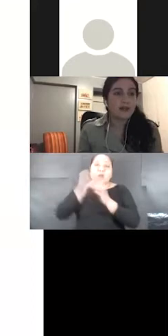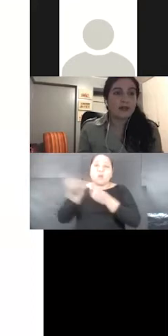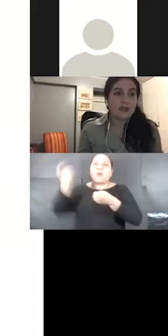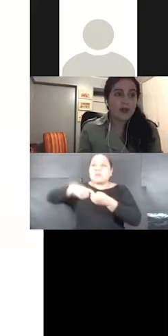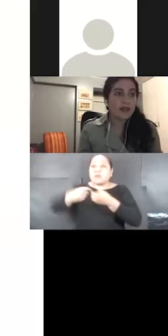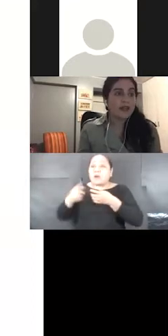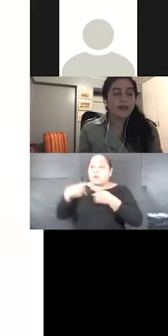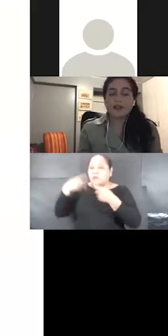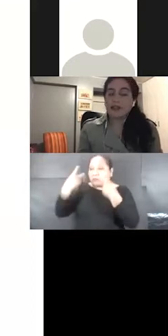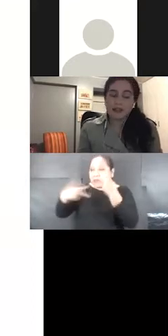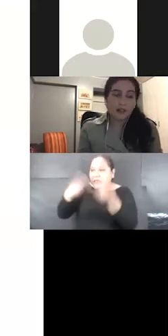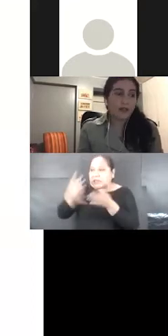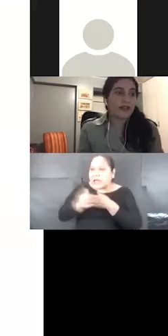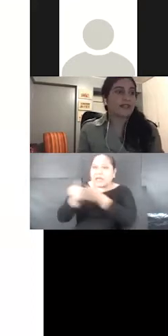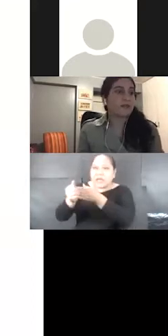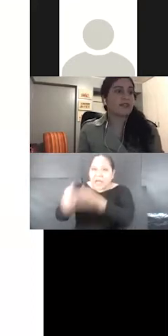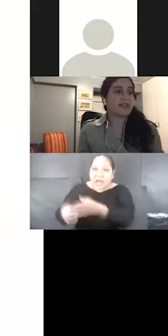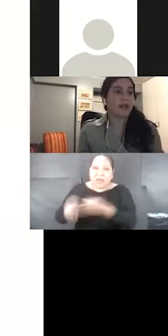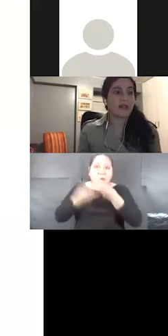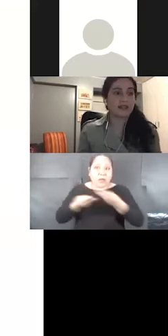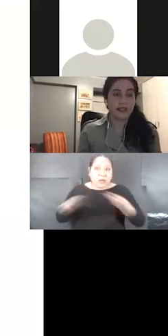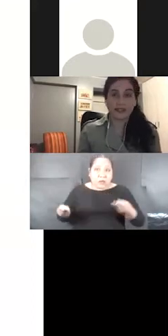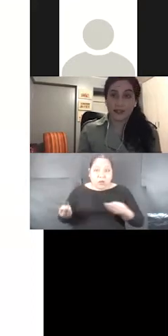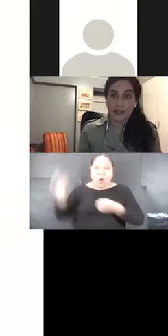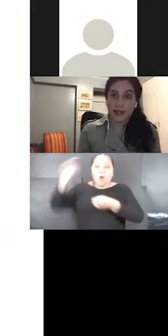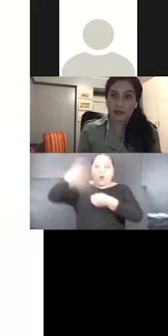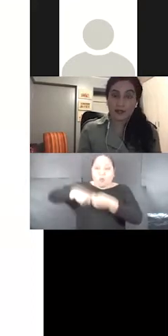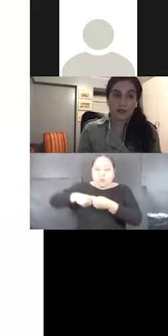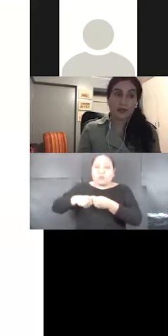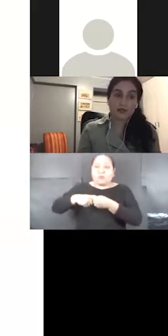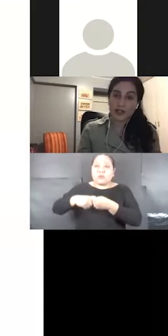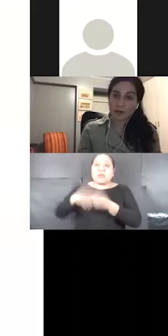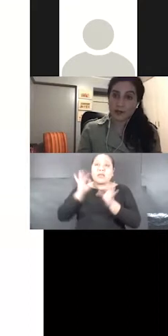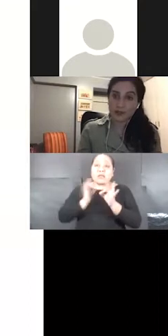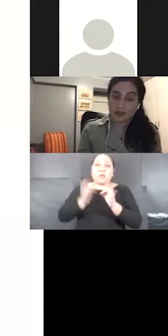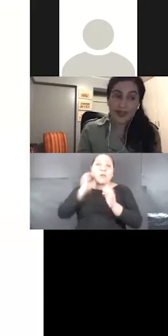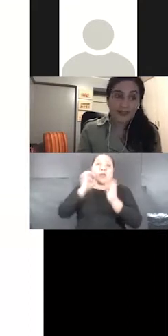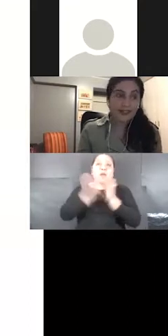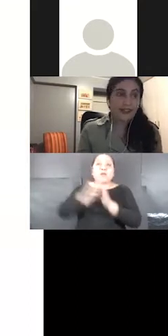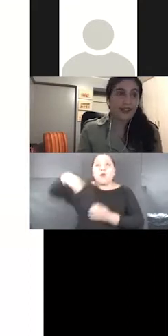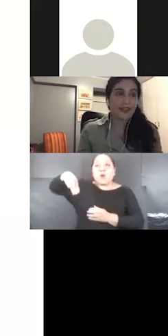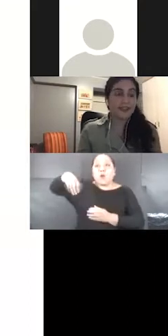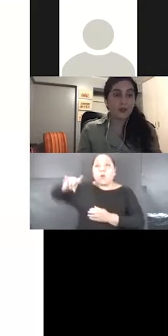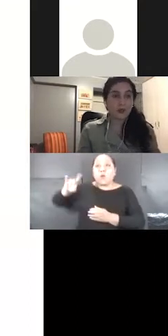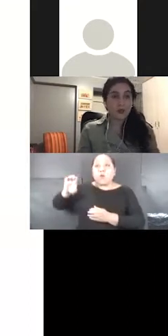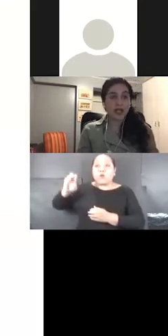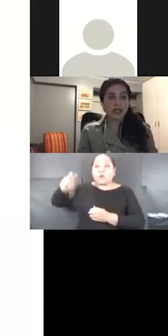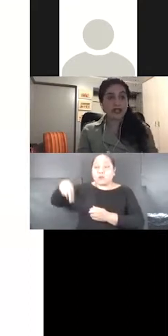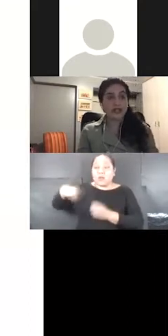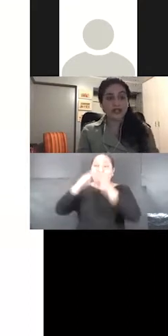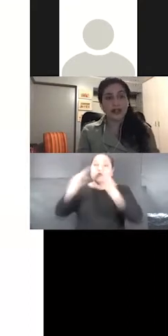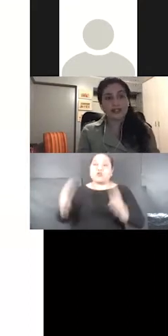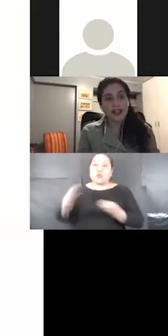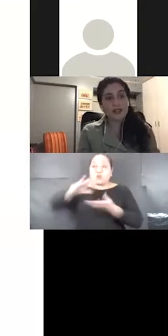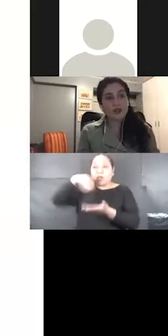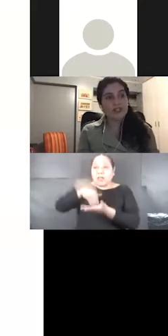material audiovisual que incluyen intérpretes de lengua de señas. Este es el caso del MUSEN, el Museo Central, el Centro Cultural